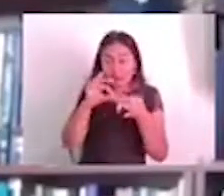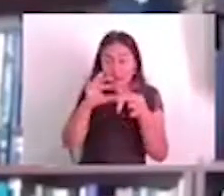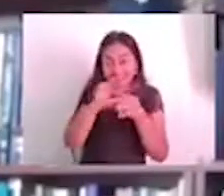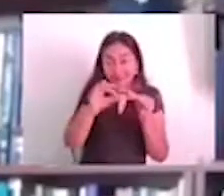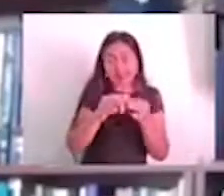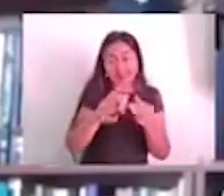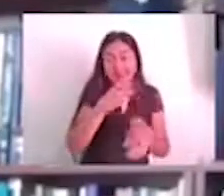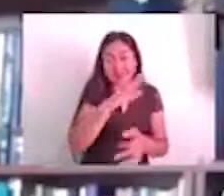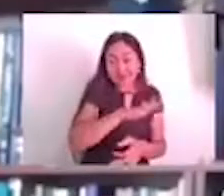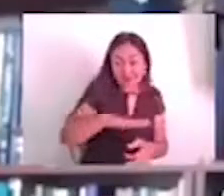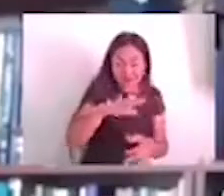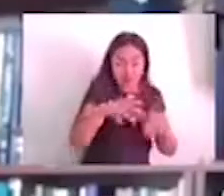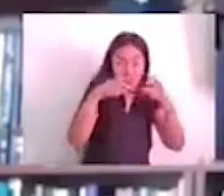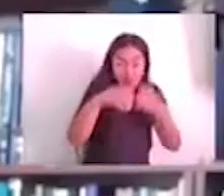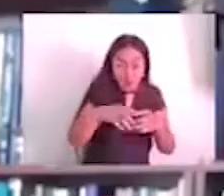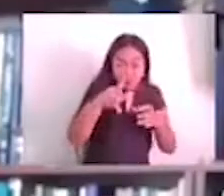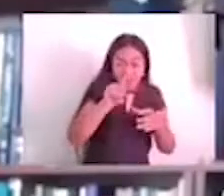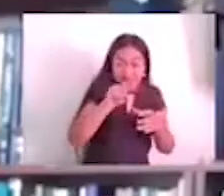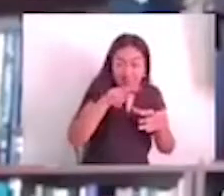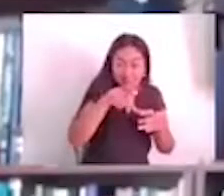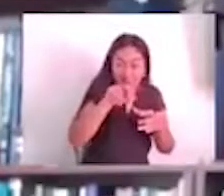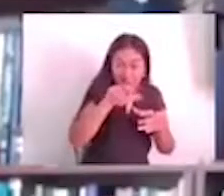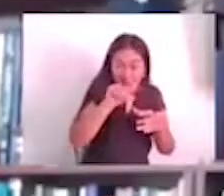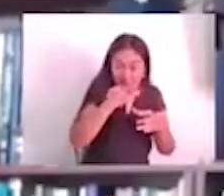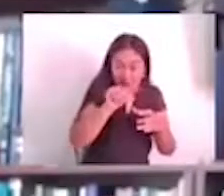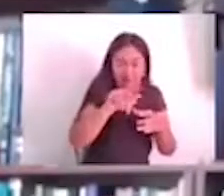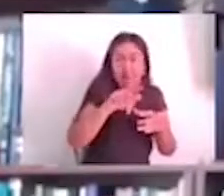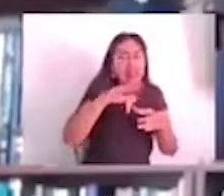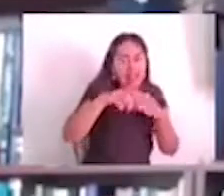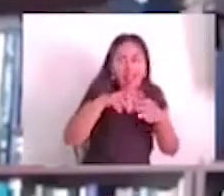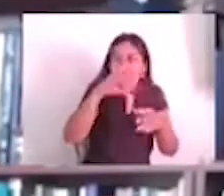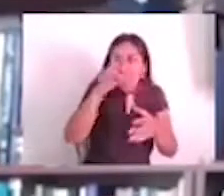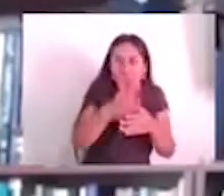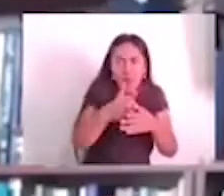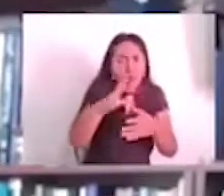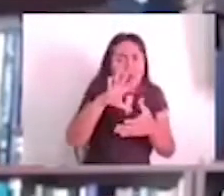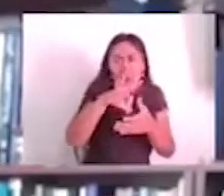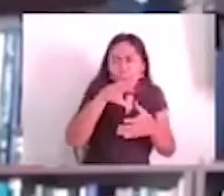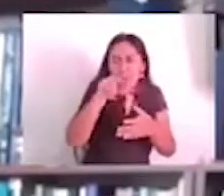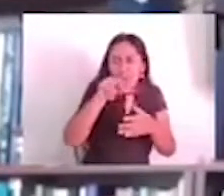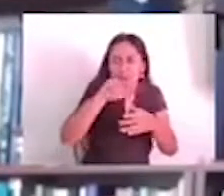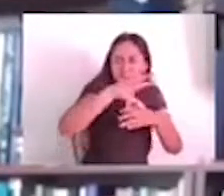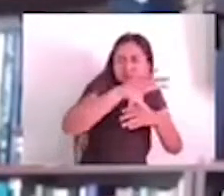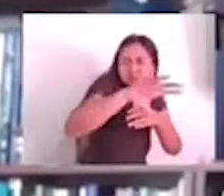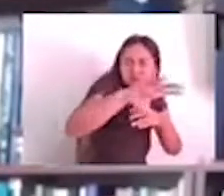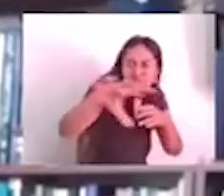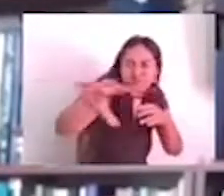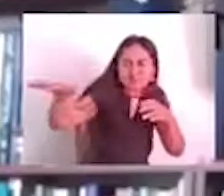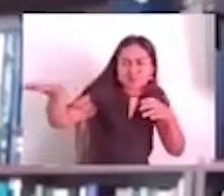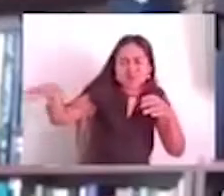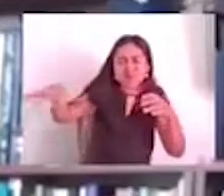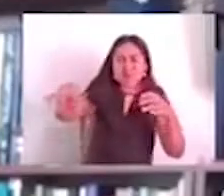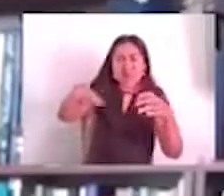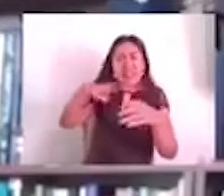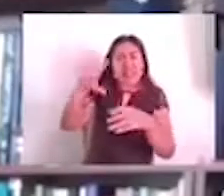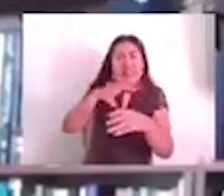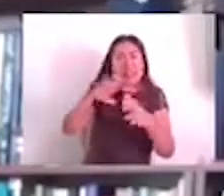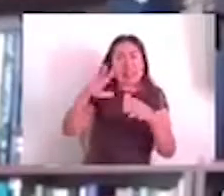afuera y nos permitieron salir a los que estamos en la periferia de aquel imperio